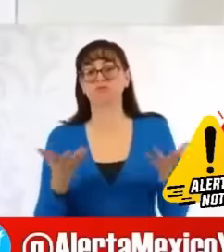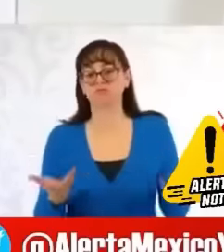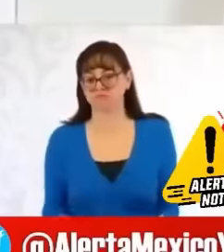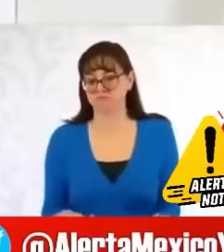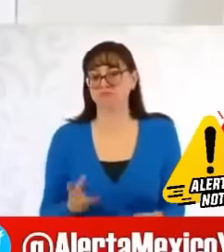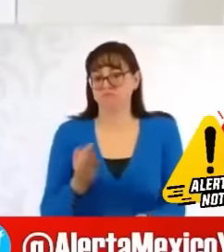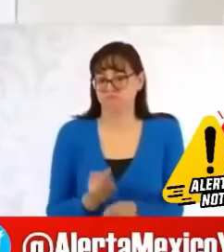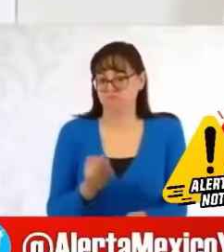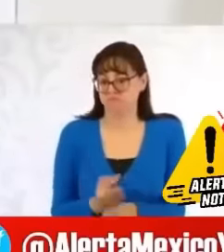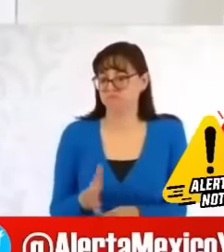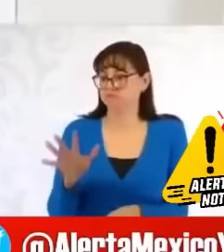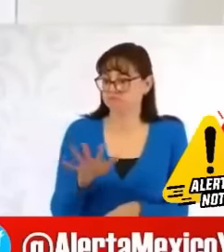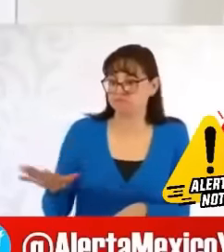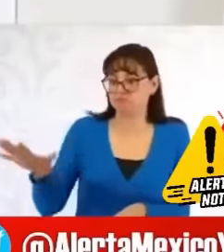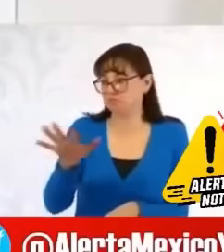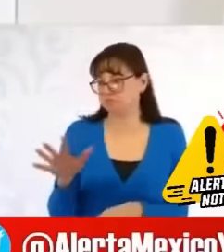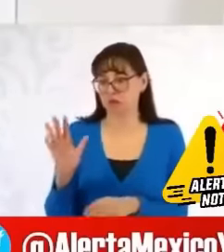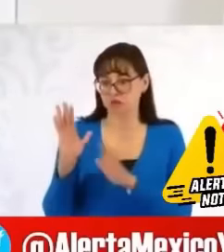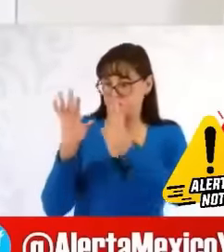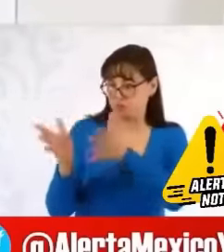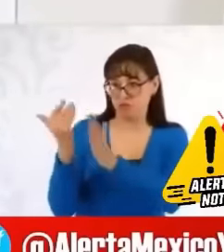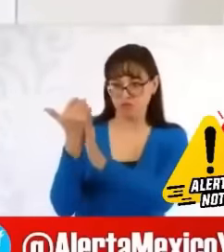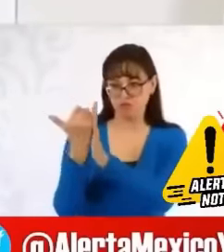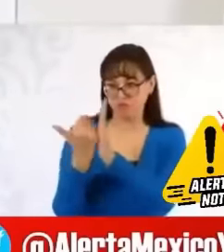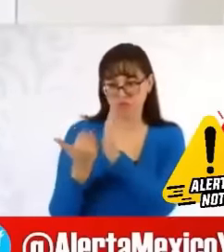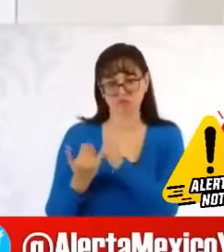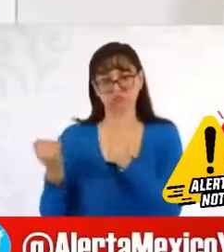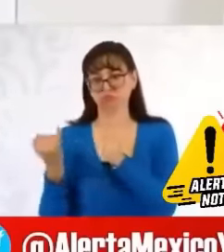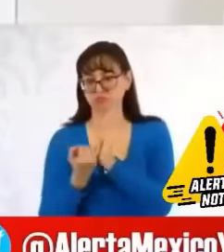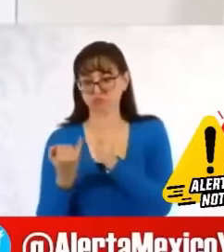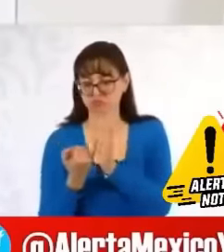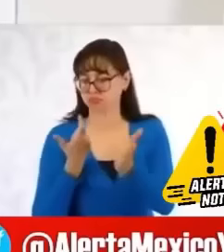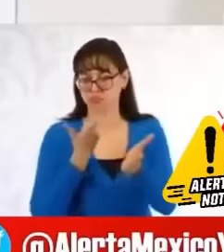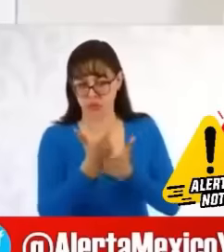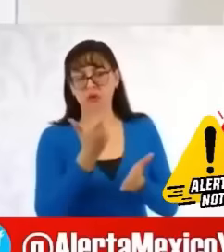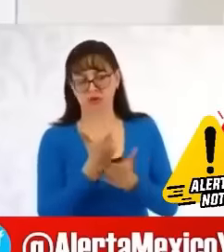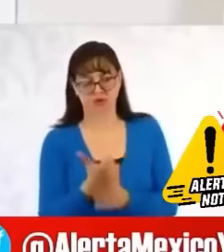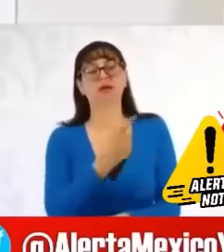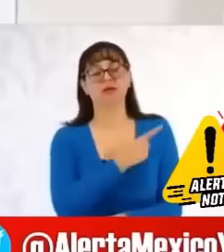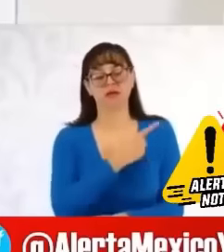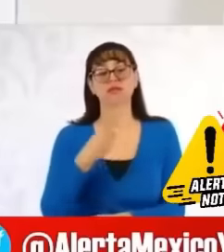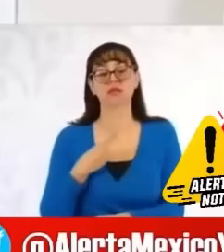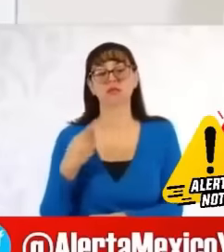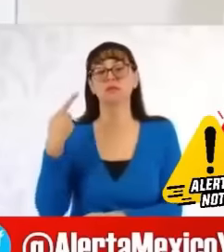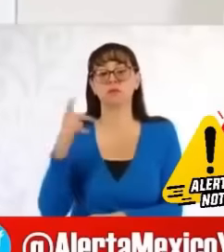nuevo modificación de esquemas tributarios busca la neutralidad, busca que las cosas